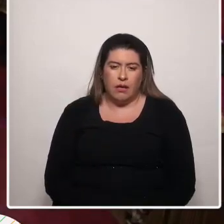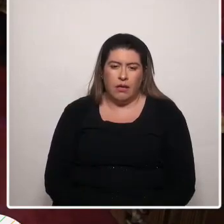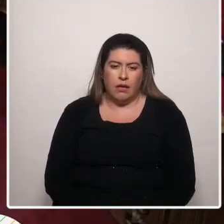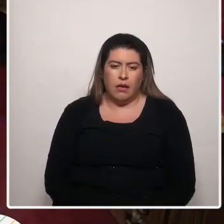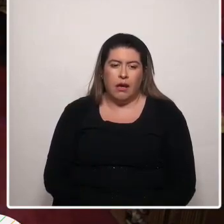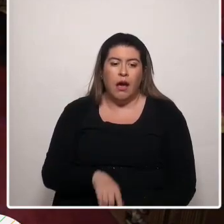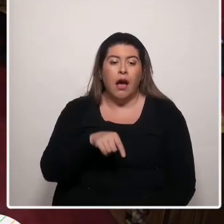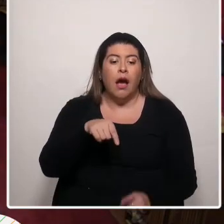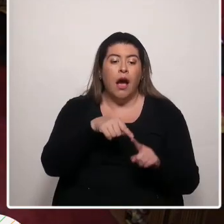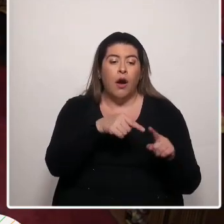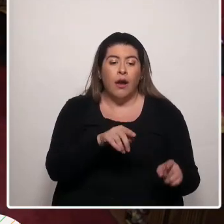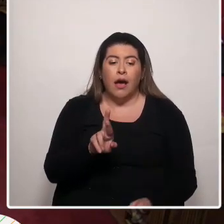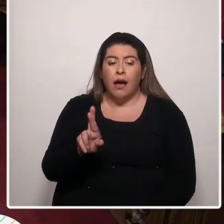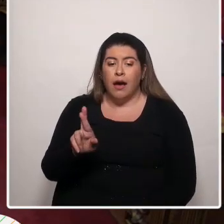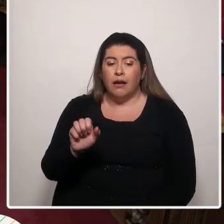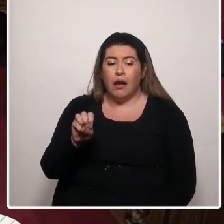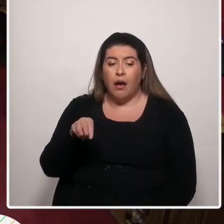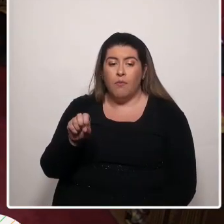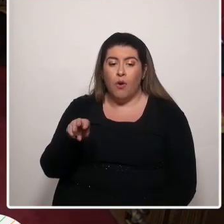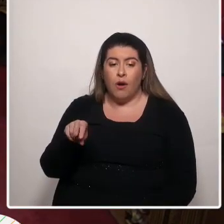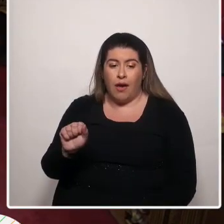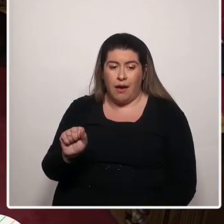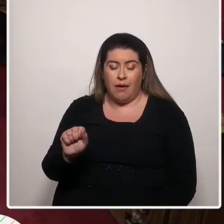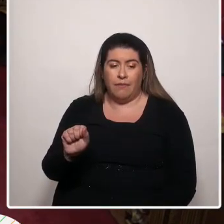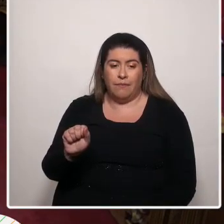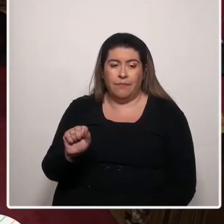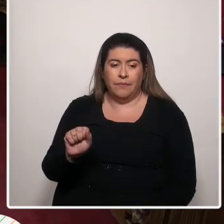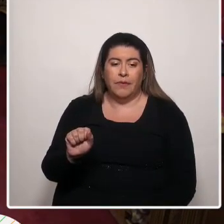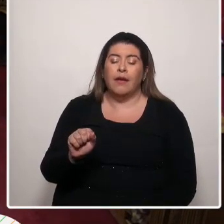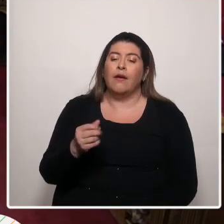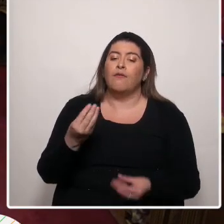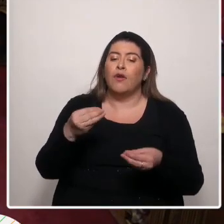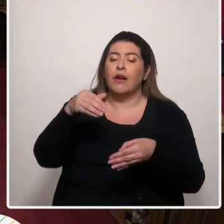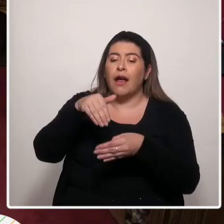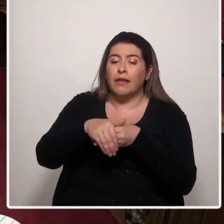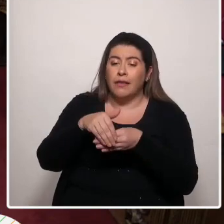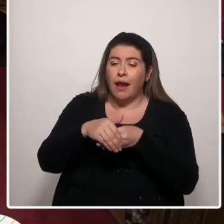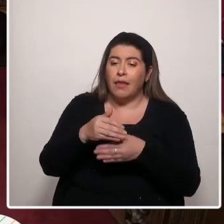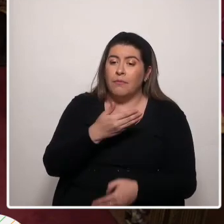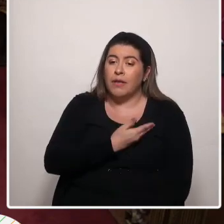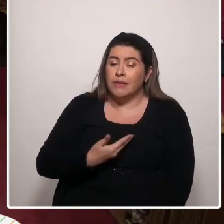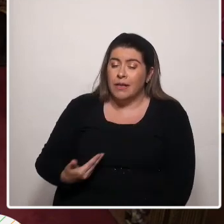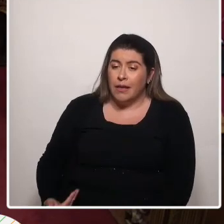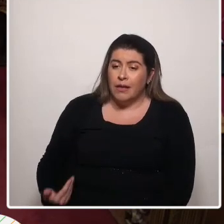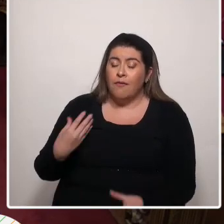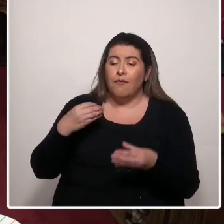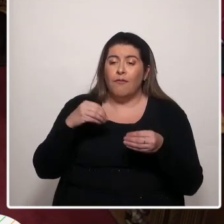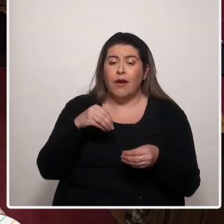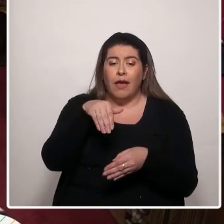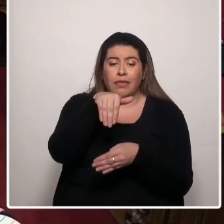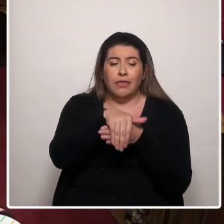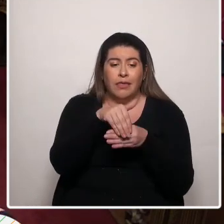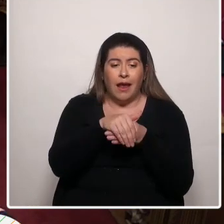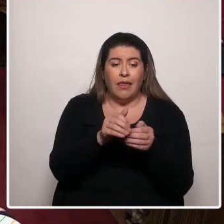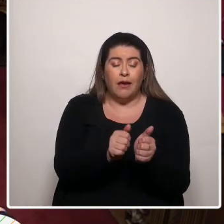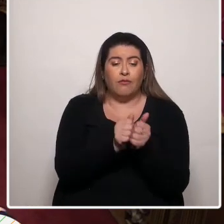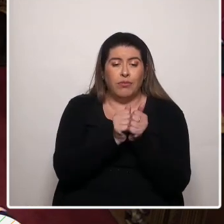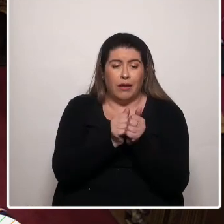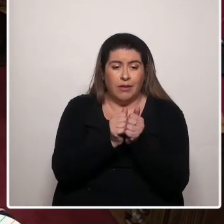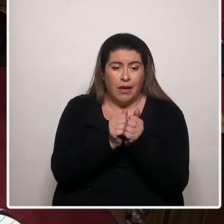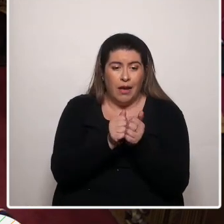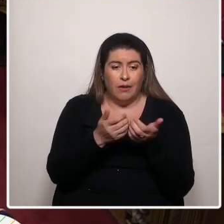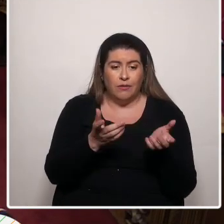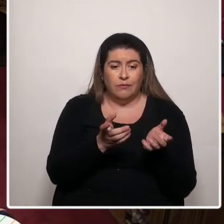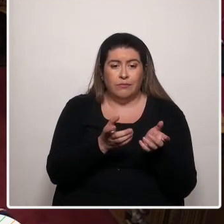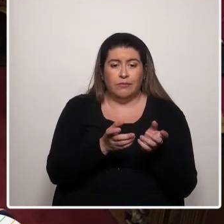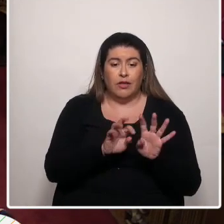Doña Ramona Reyes tiene la palabra. Sí, muy buenas tardes, presidente. Muy buenas tardes, estimados colegas, hombres y